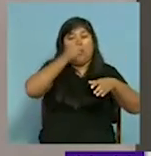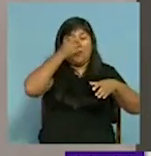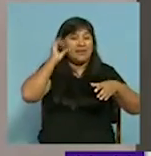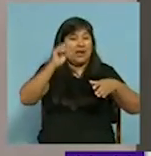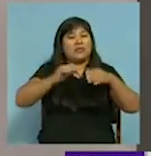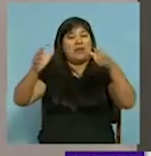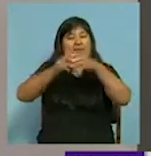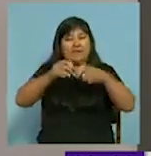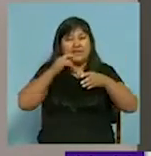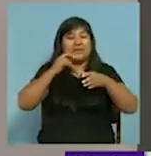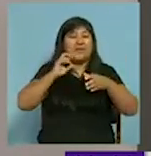depara el 2019 mari continua con más información